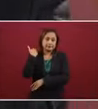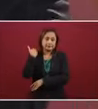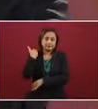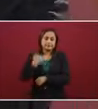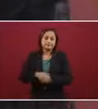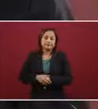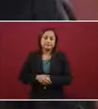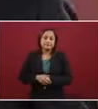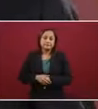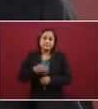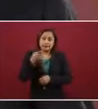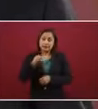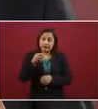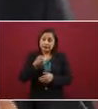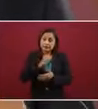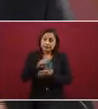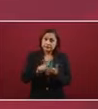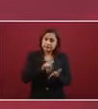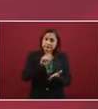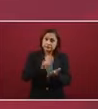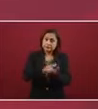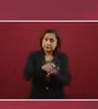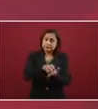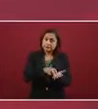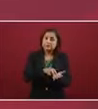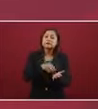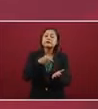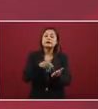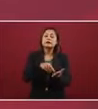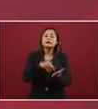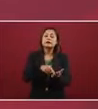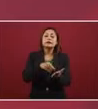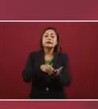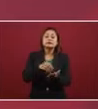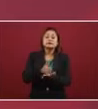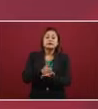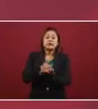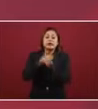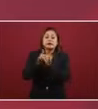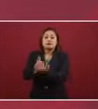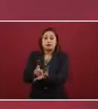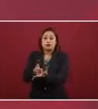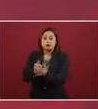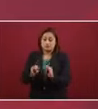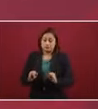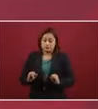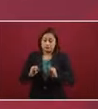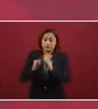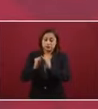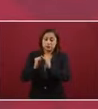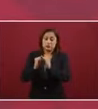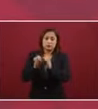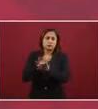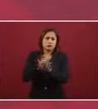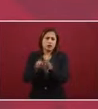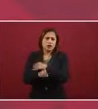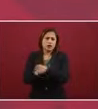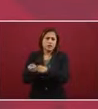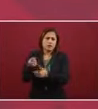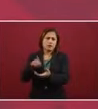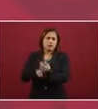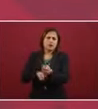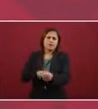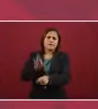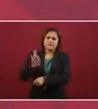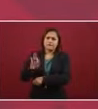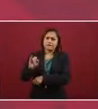llevaron a que estas instituciones que son fundamentales, como las fiscalías,